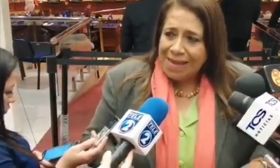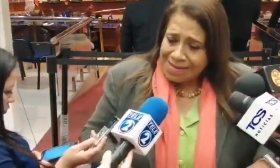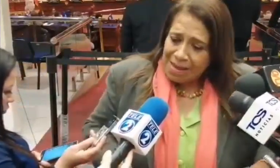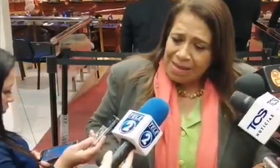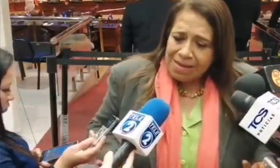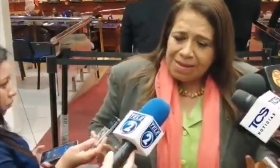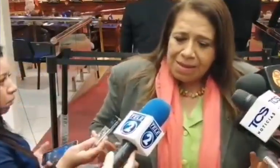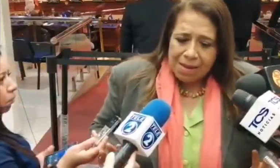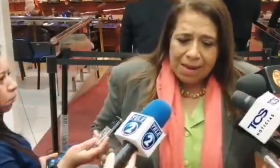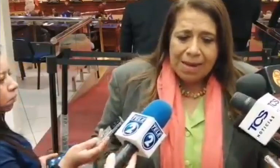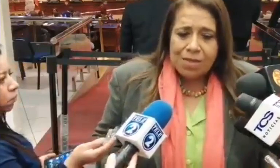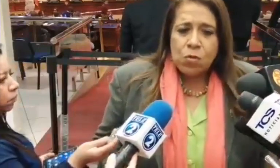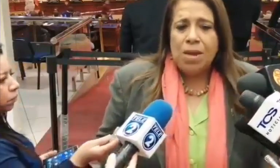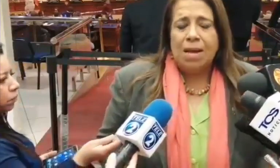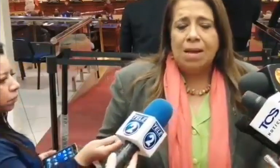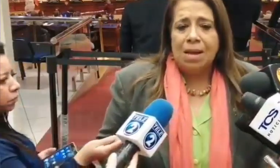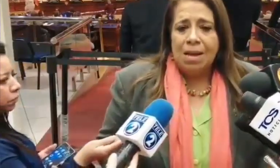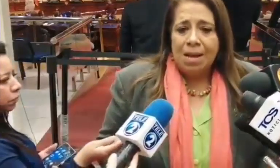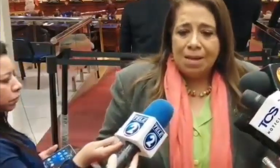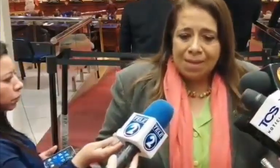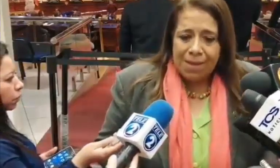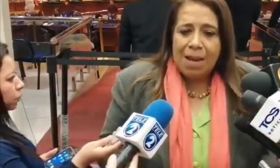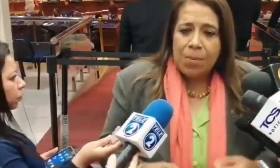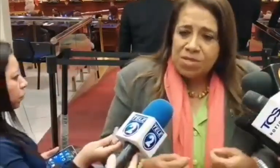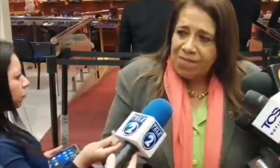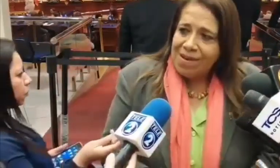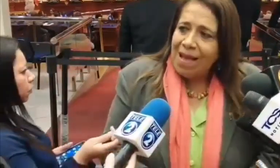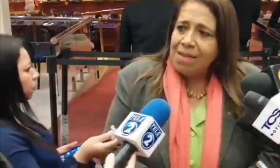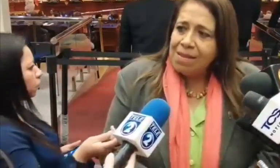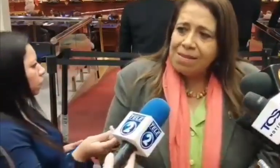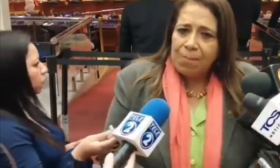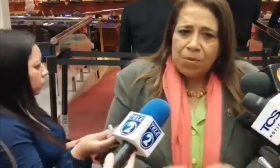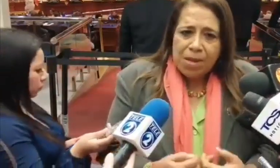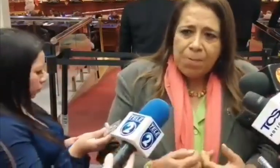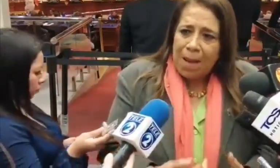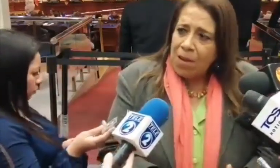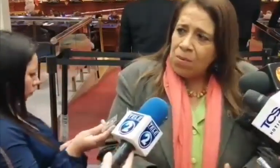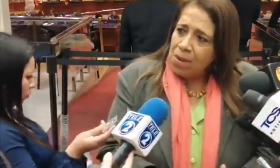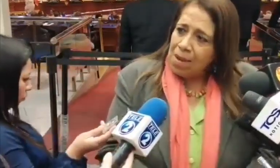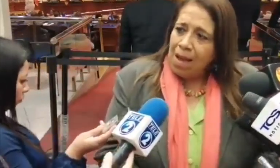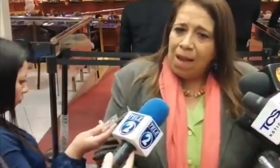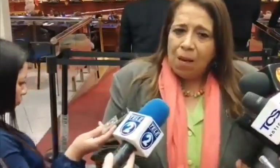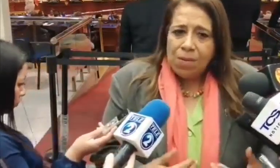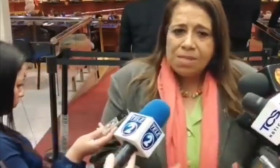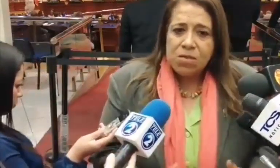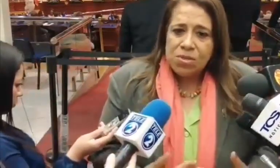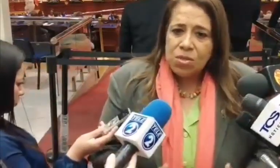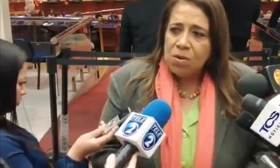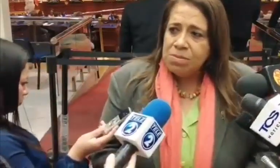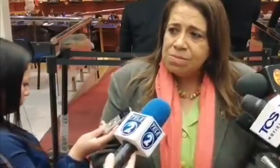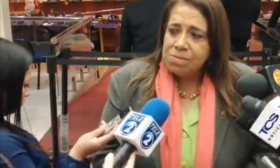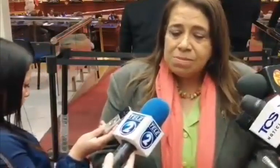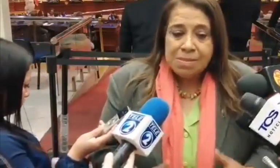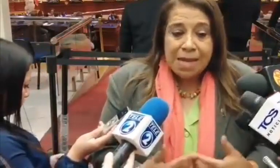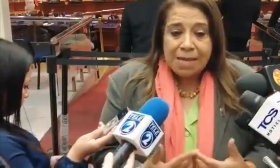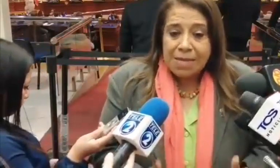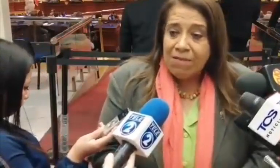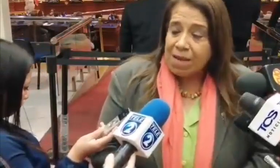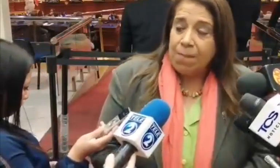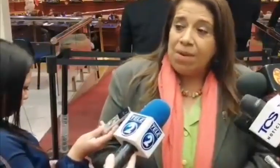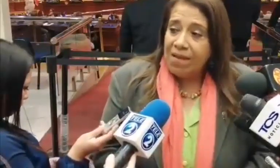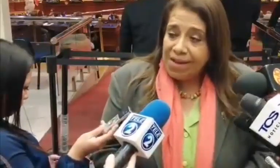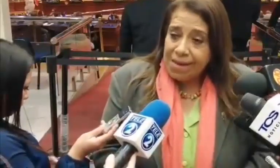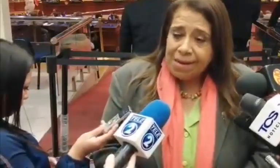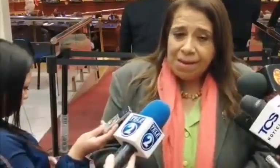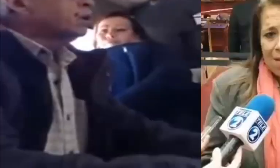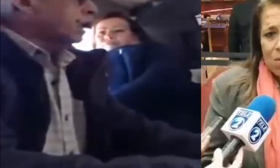Porque esta legislatura tiene la posibilidad de poner paro a una situación negativa